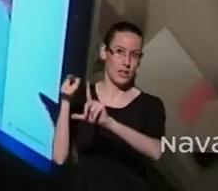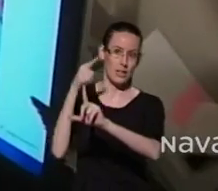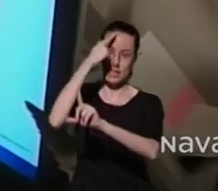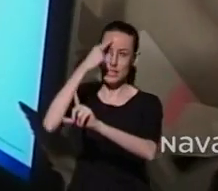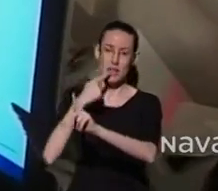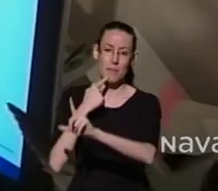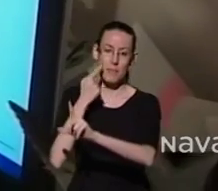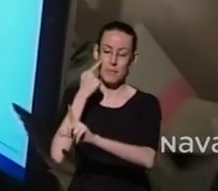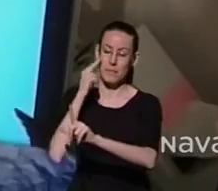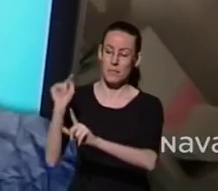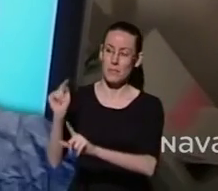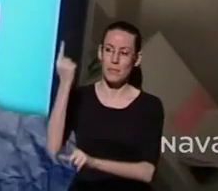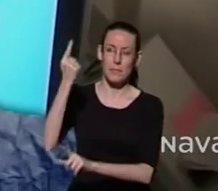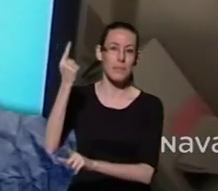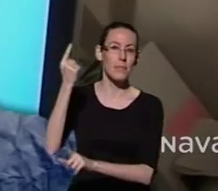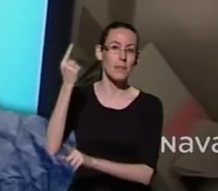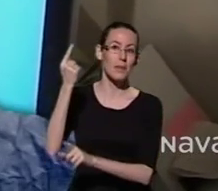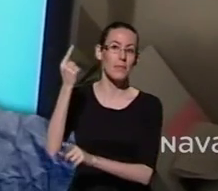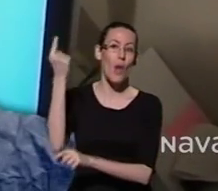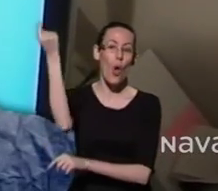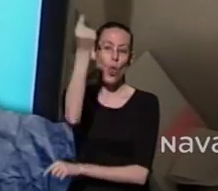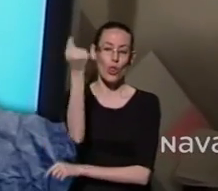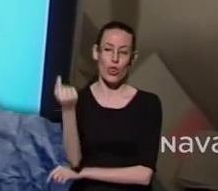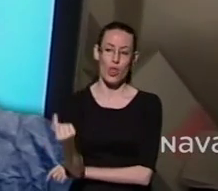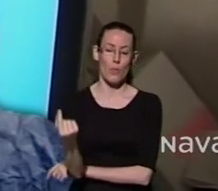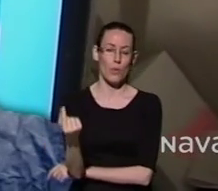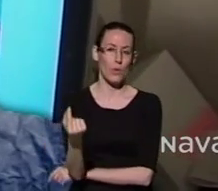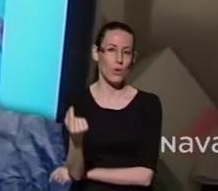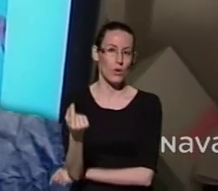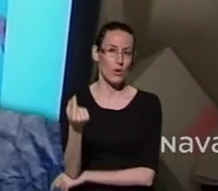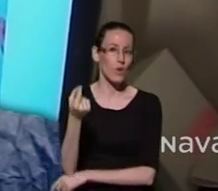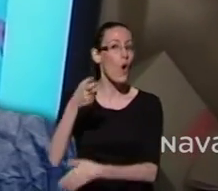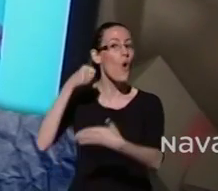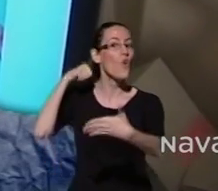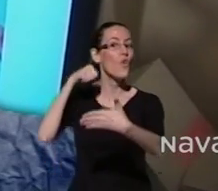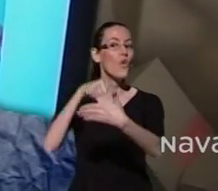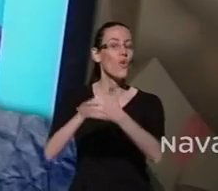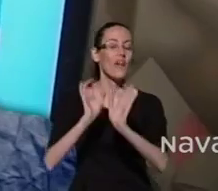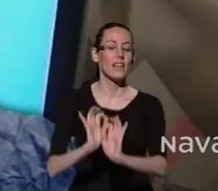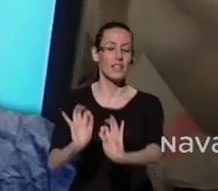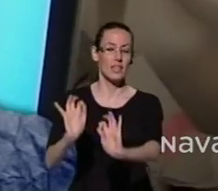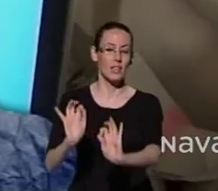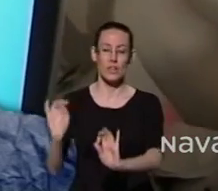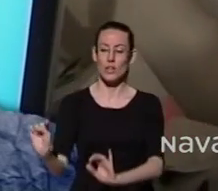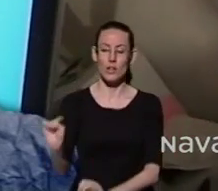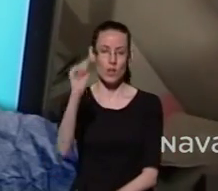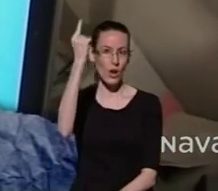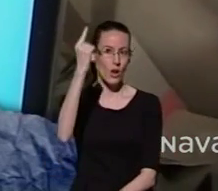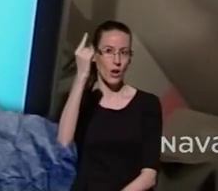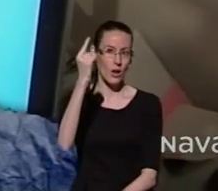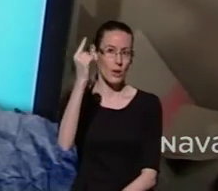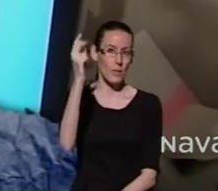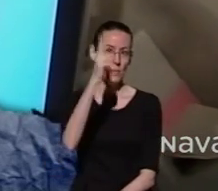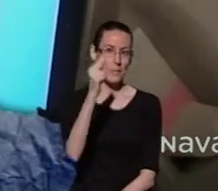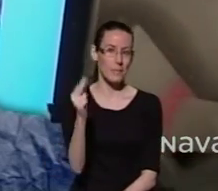primeramente se ve el dibujo hecho sobre el lienzo con una preparación de un fondo especial y después empezamos primeramente a pintar lo que son